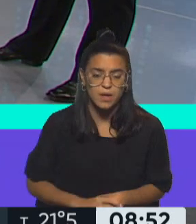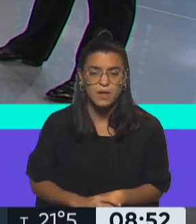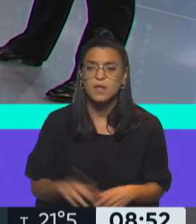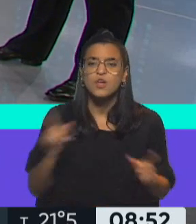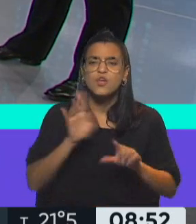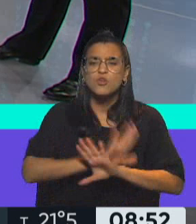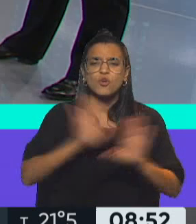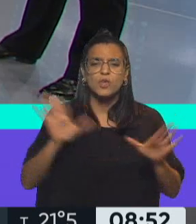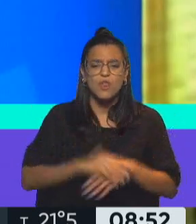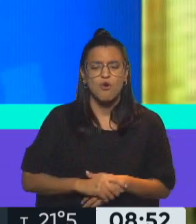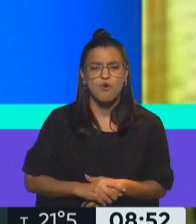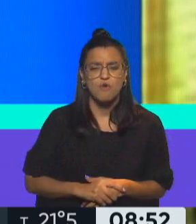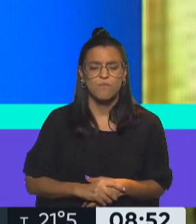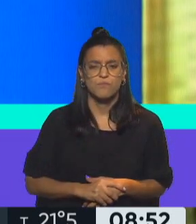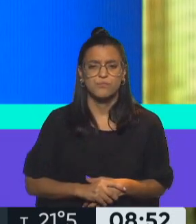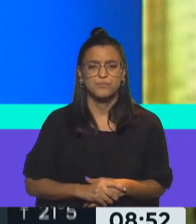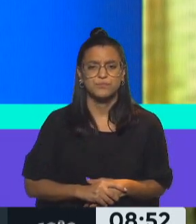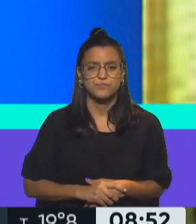No quiero romper,